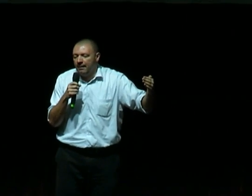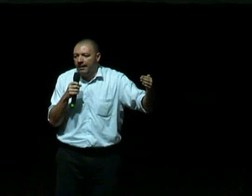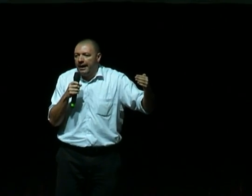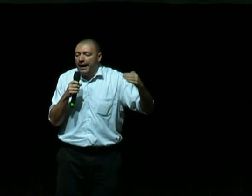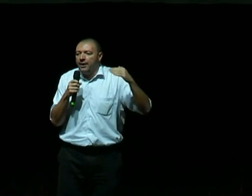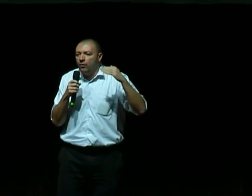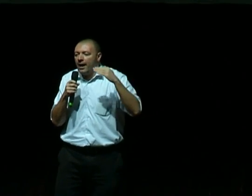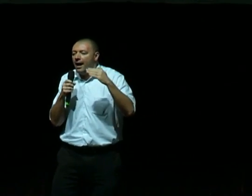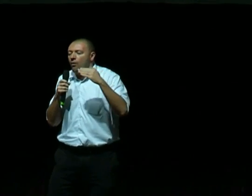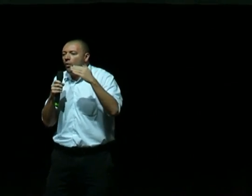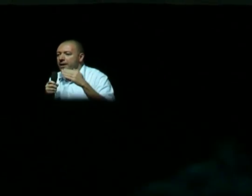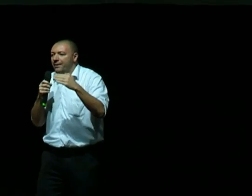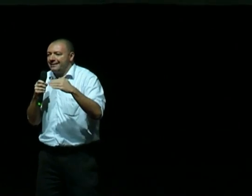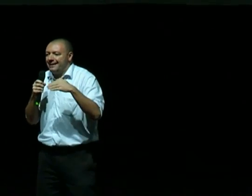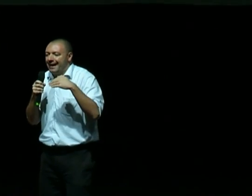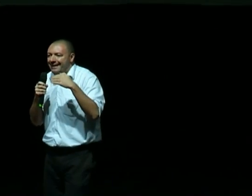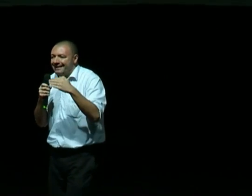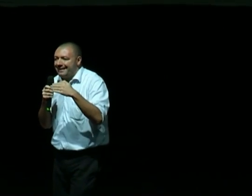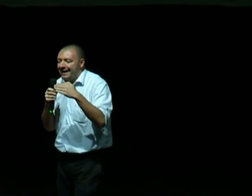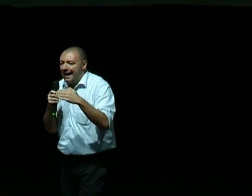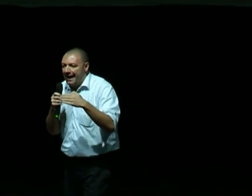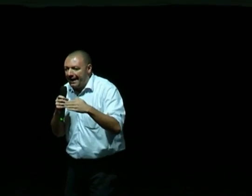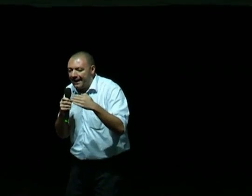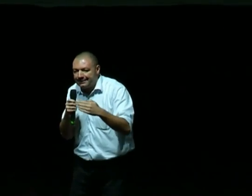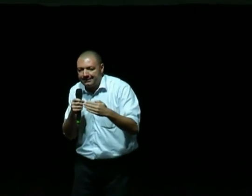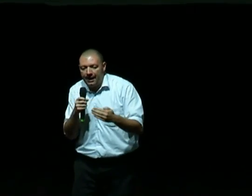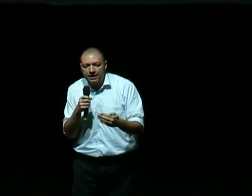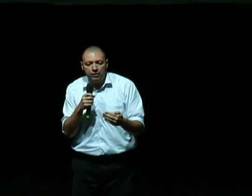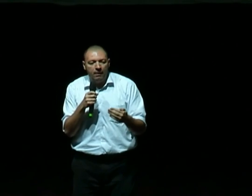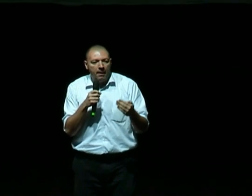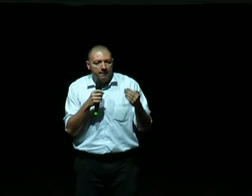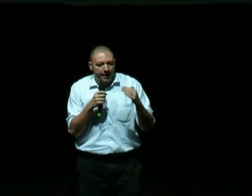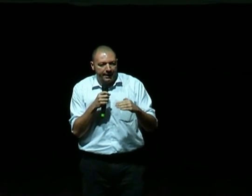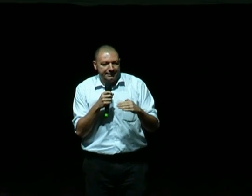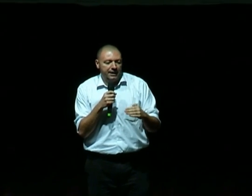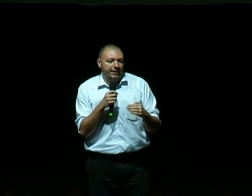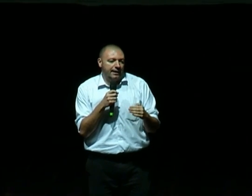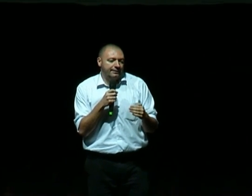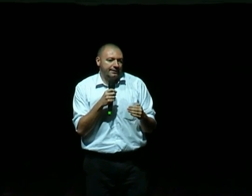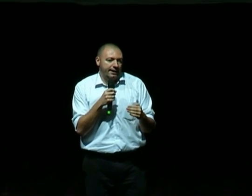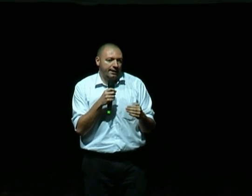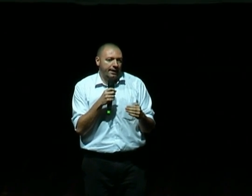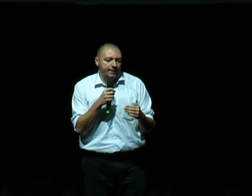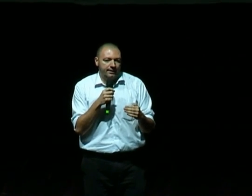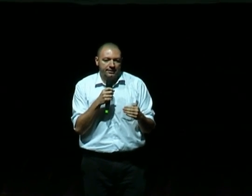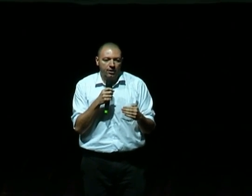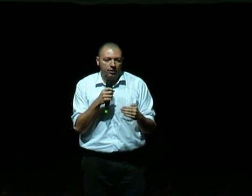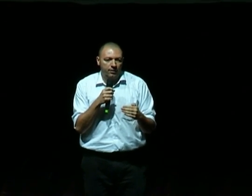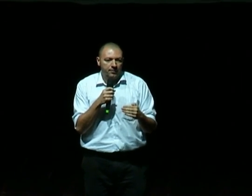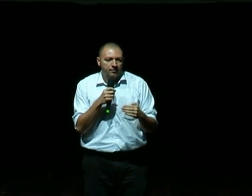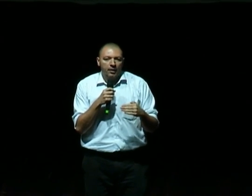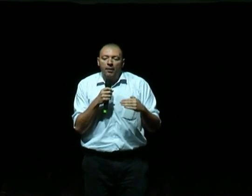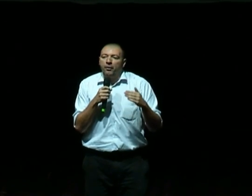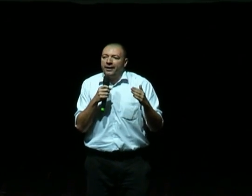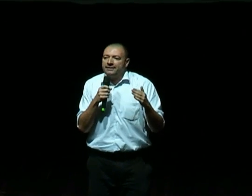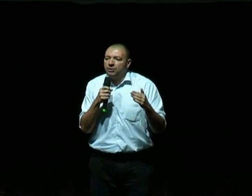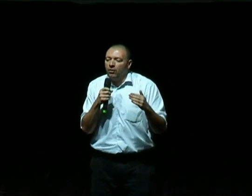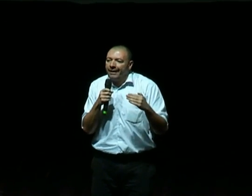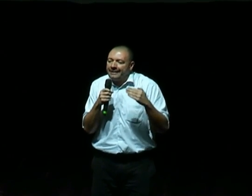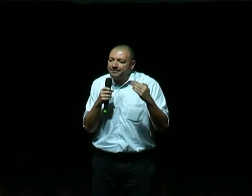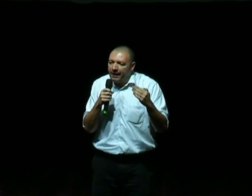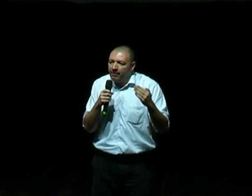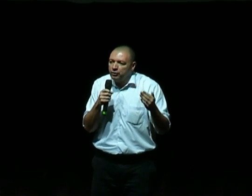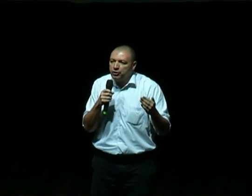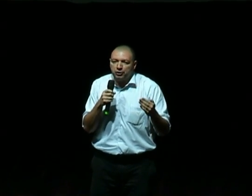calidad en una universidad que se engalana este año para recibir la tercera acreditación. Por